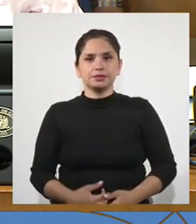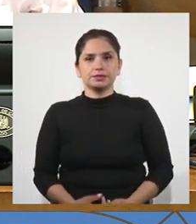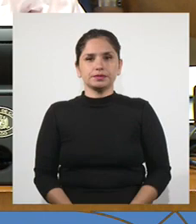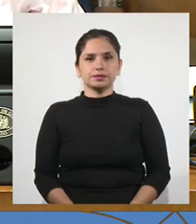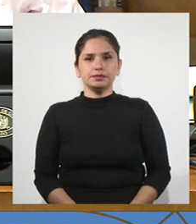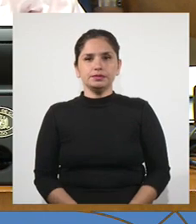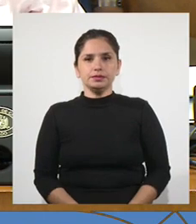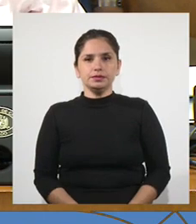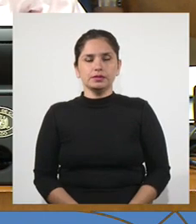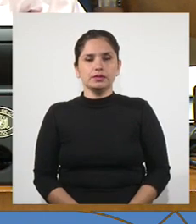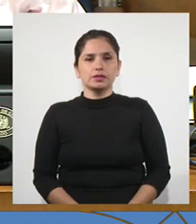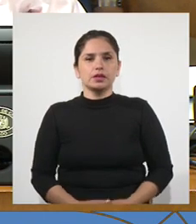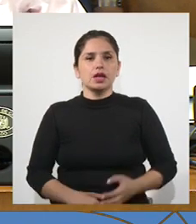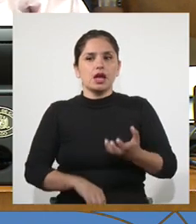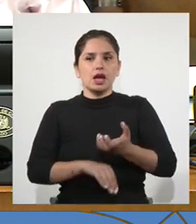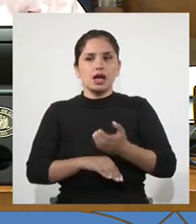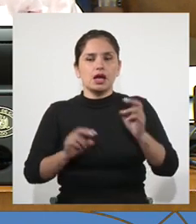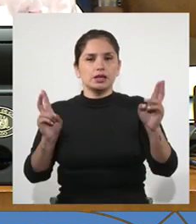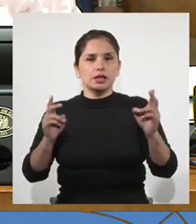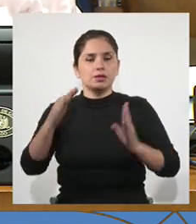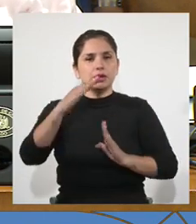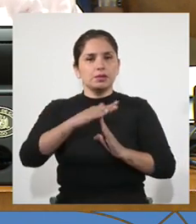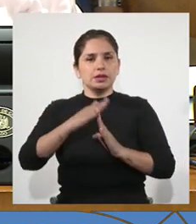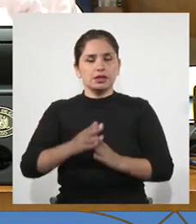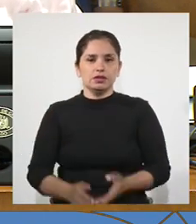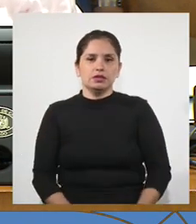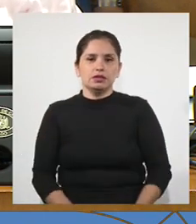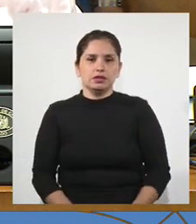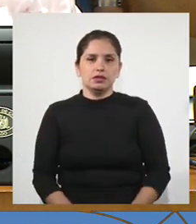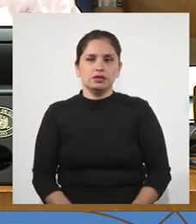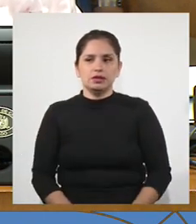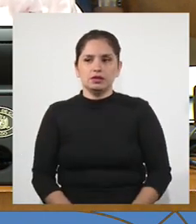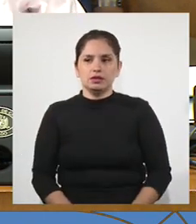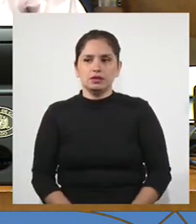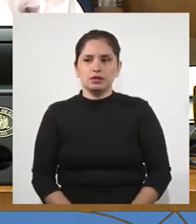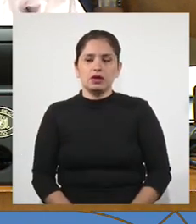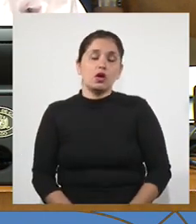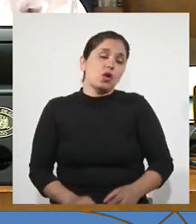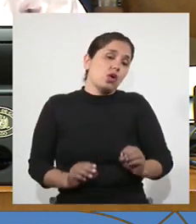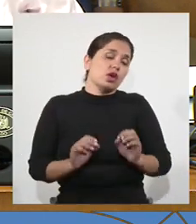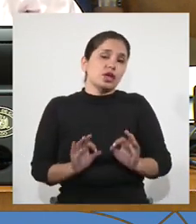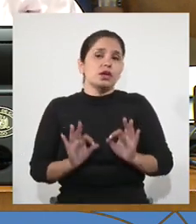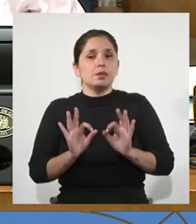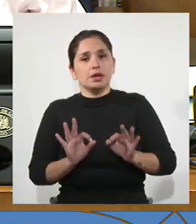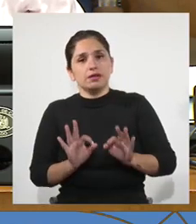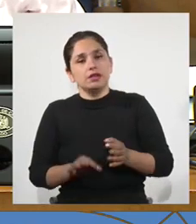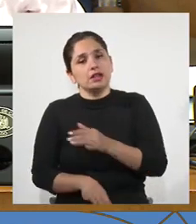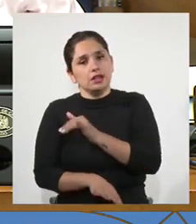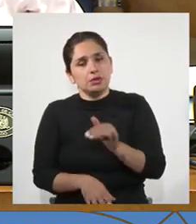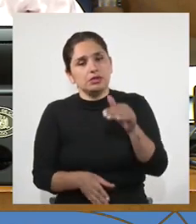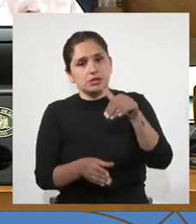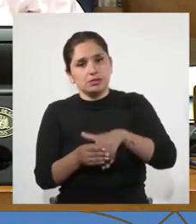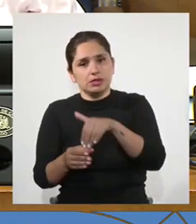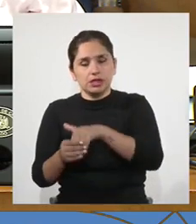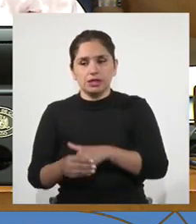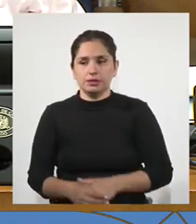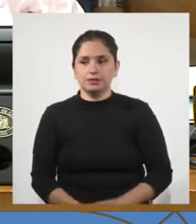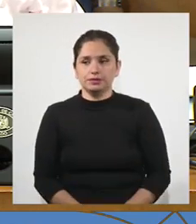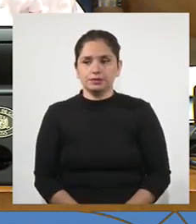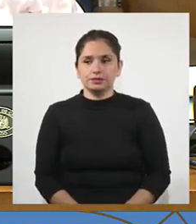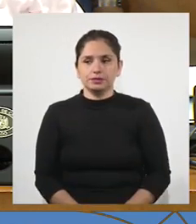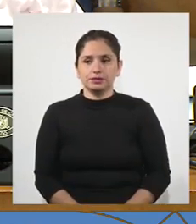Tenemos temas pendientes referidos al acuerdo, lo dije. Bueno, perfecto. Claro, después se votará cuando vamos llegue a salud, la indicación. Sí, de